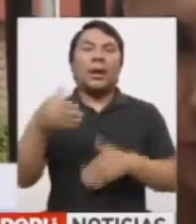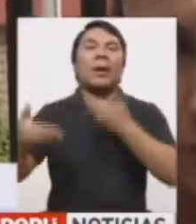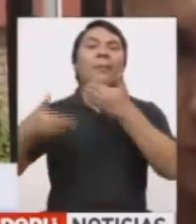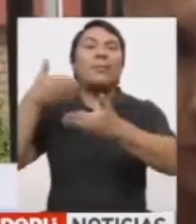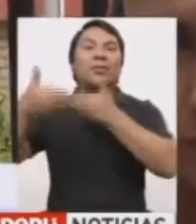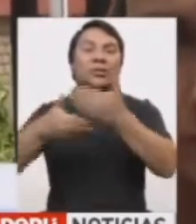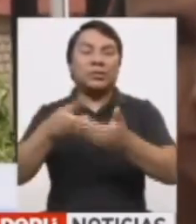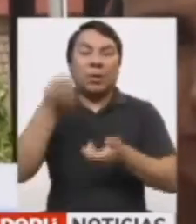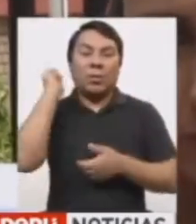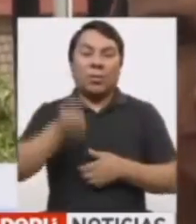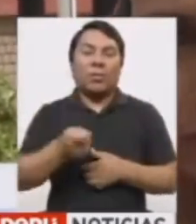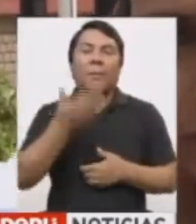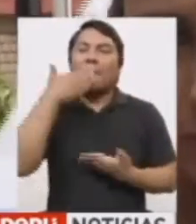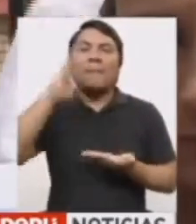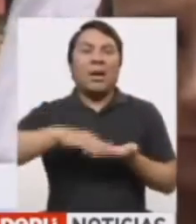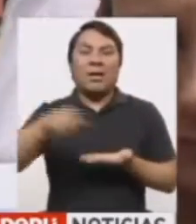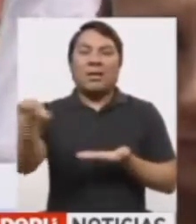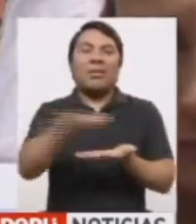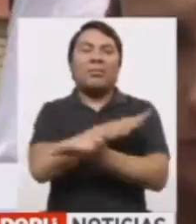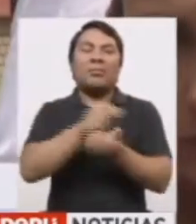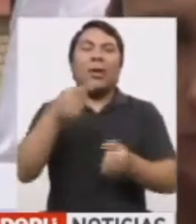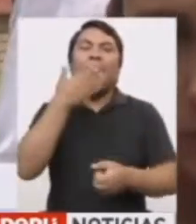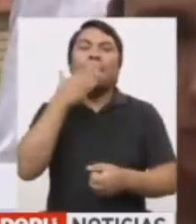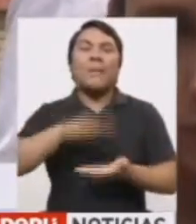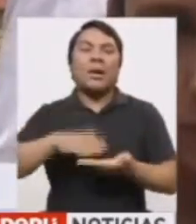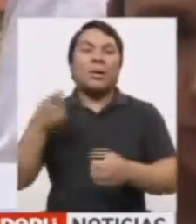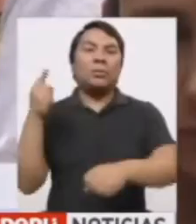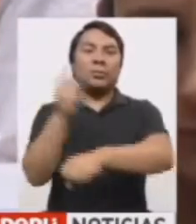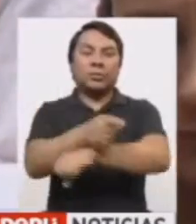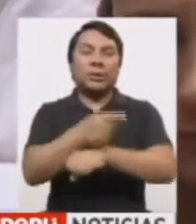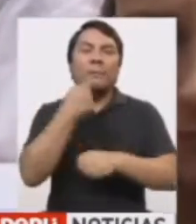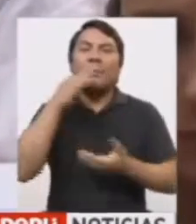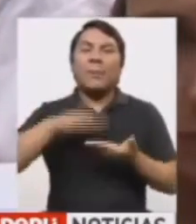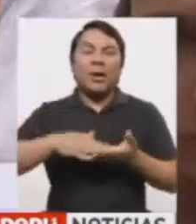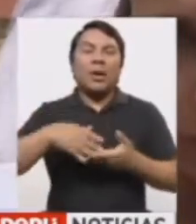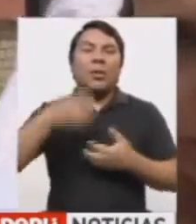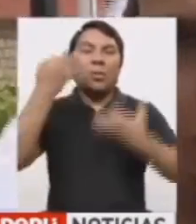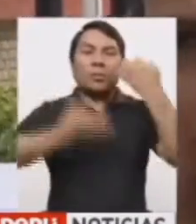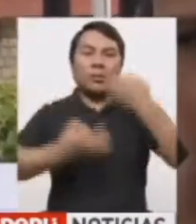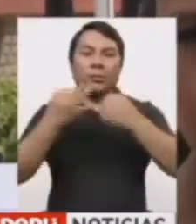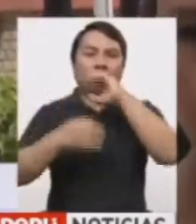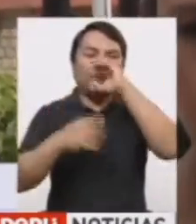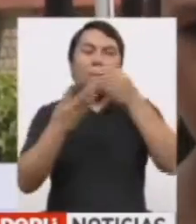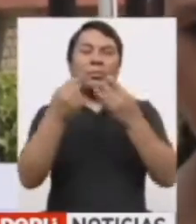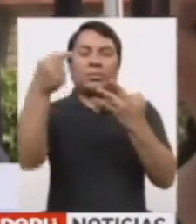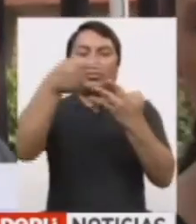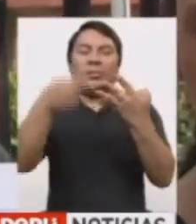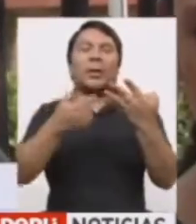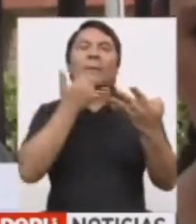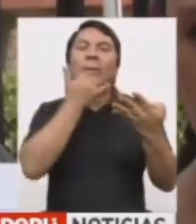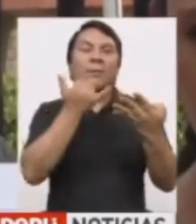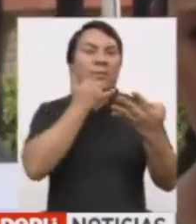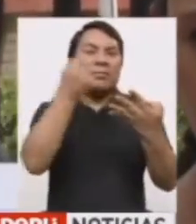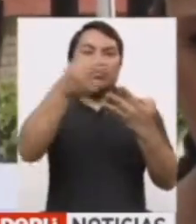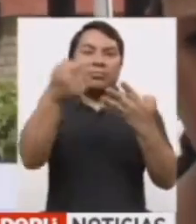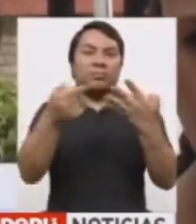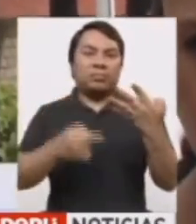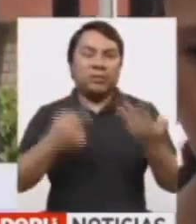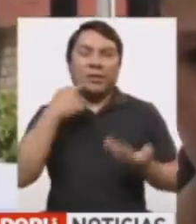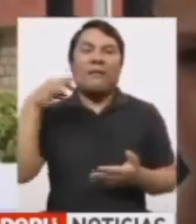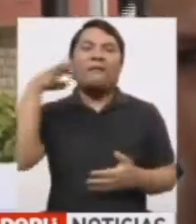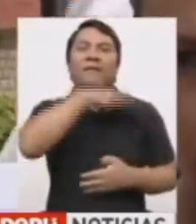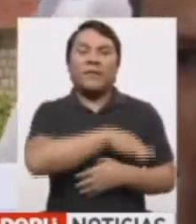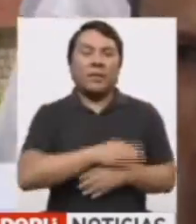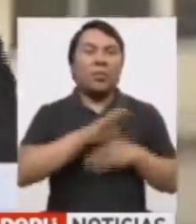hecho. Está mal denunciado. Está mal procesado. Tiene una serie de inconvenientes y el fraude que se ingresa al proceso